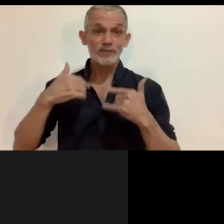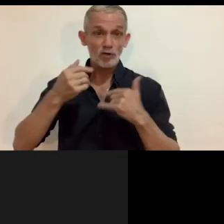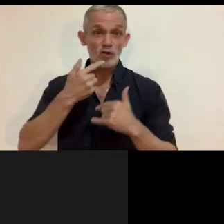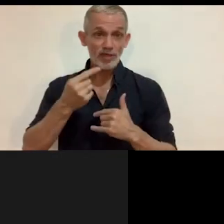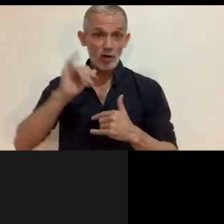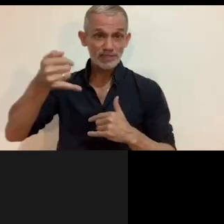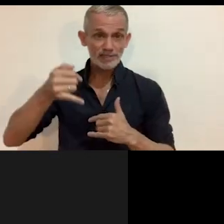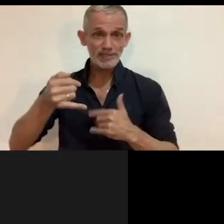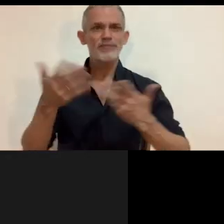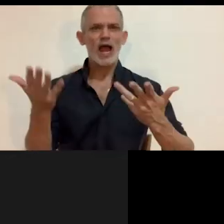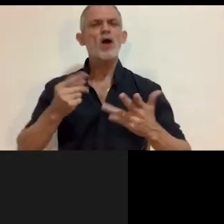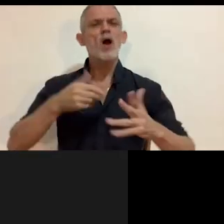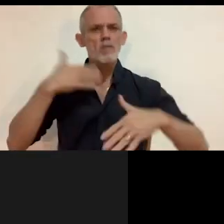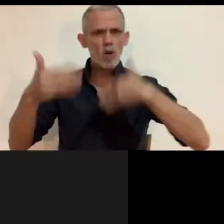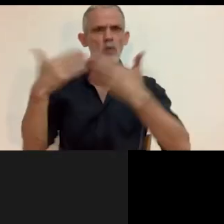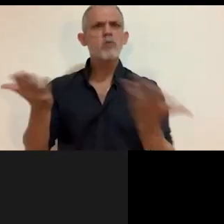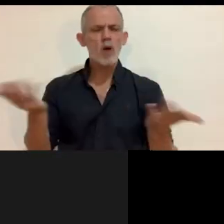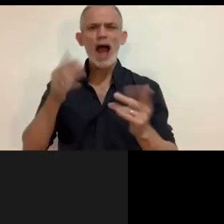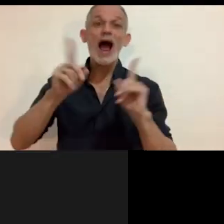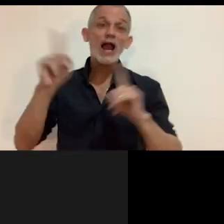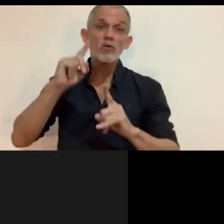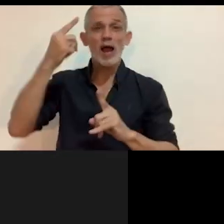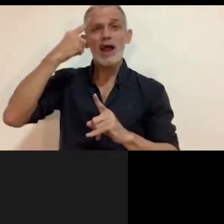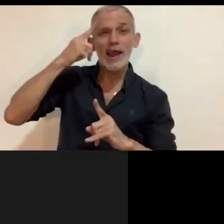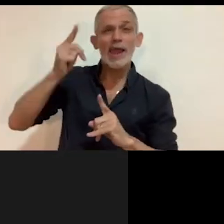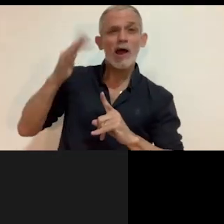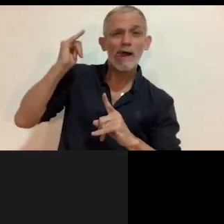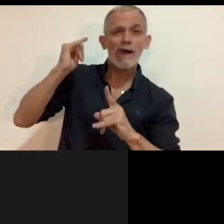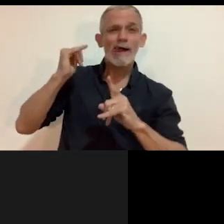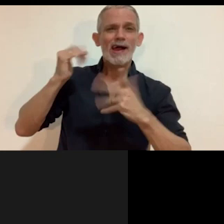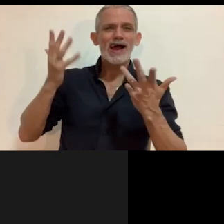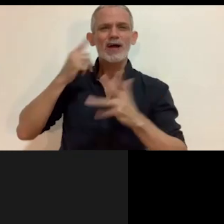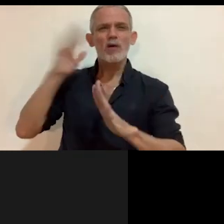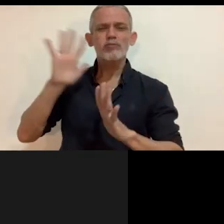sobre base presunta y se han desestimado sobre base cierta, con lo cual...